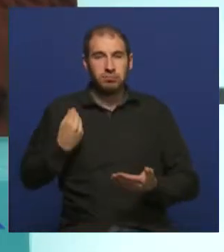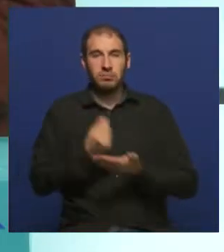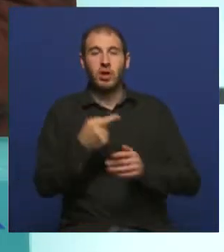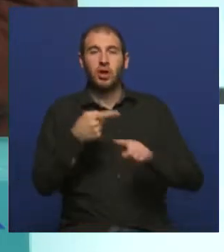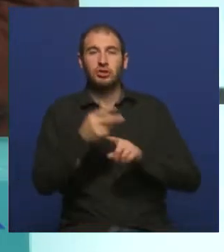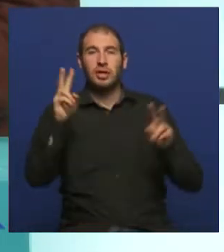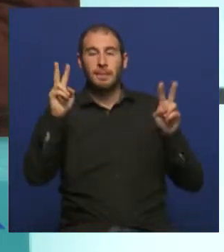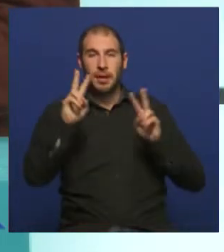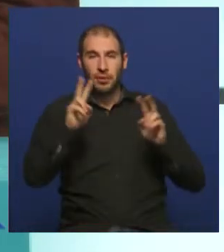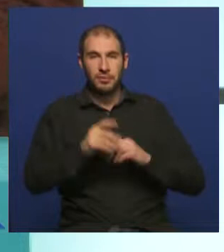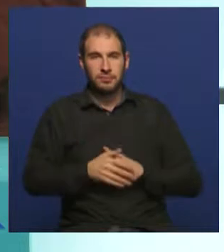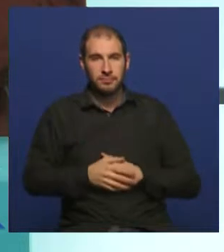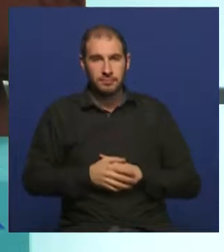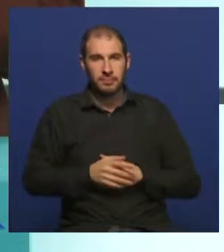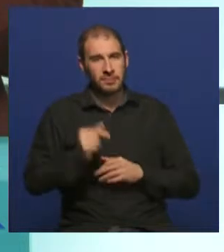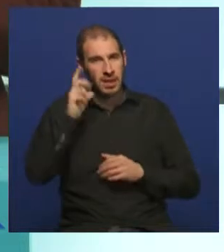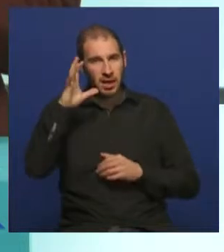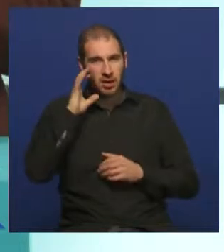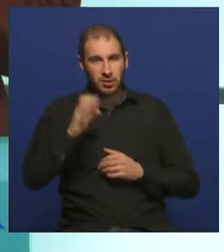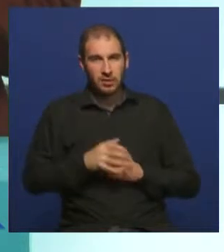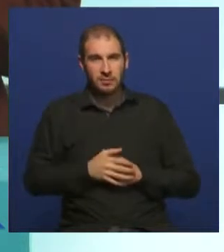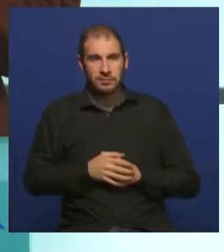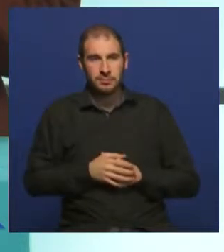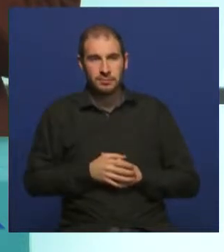Perón. Pensemos que